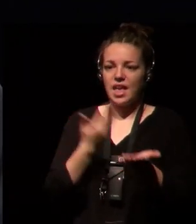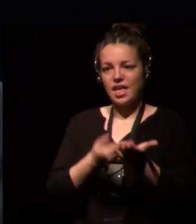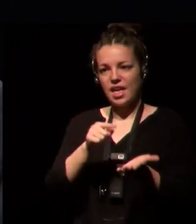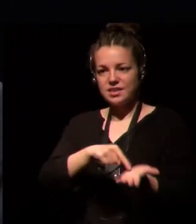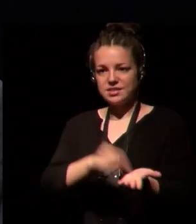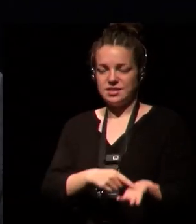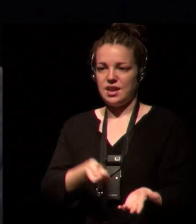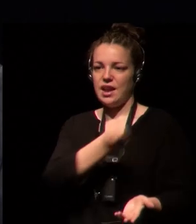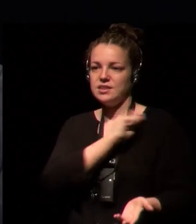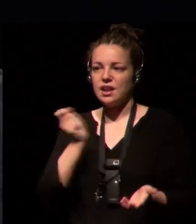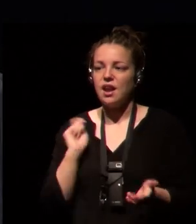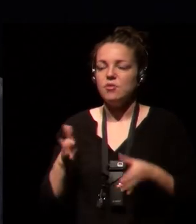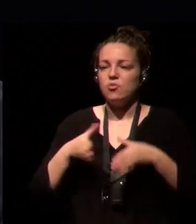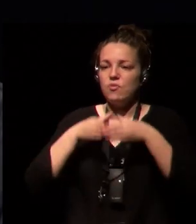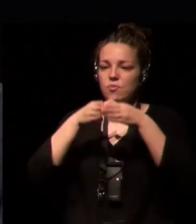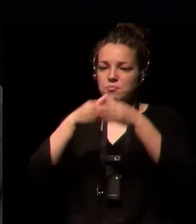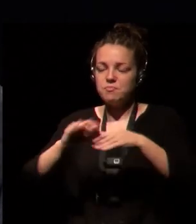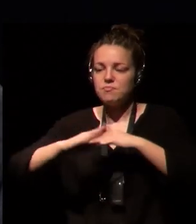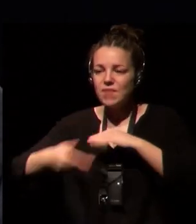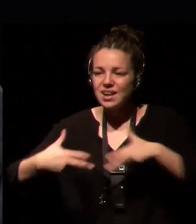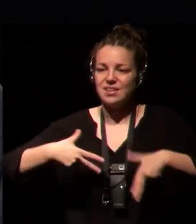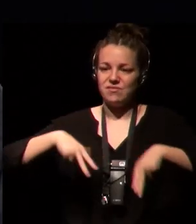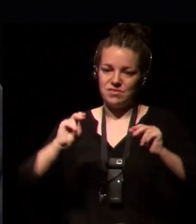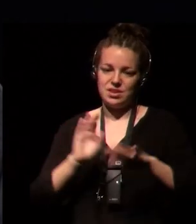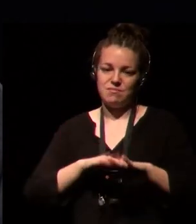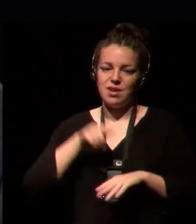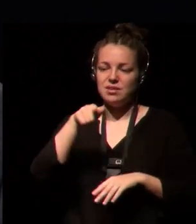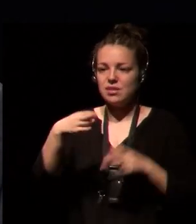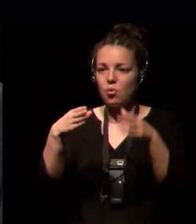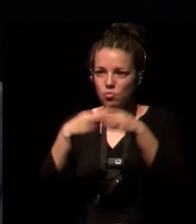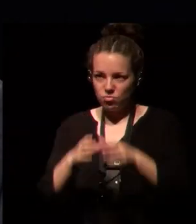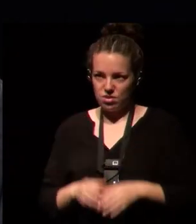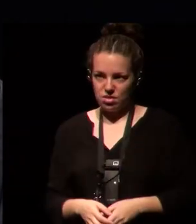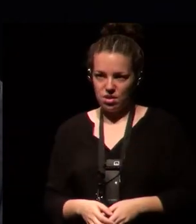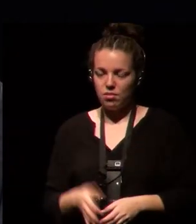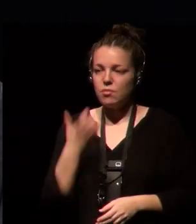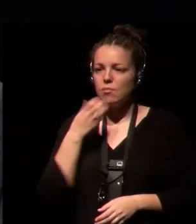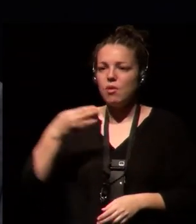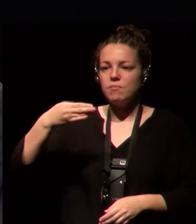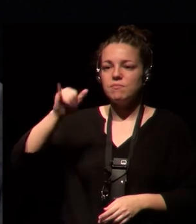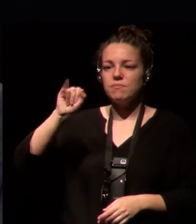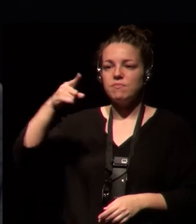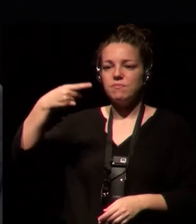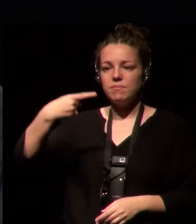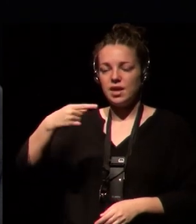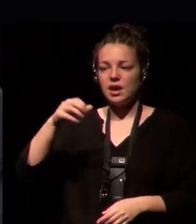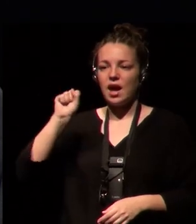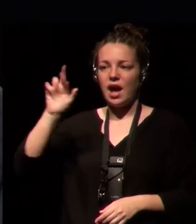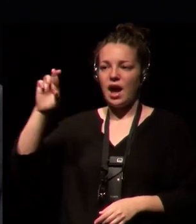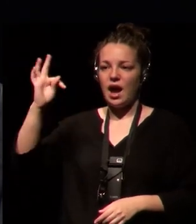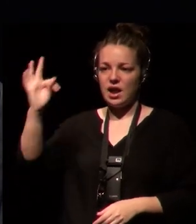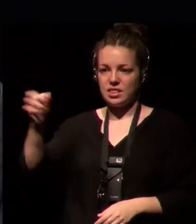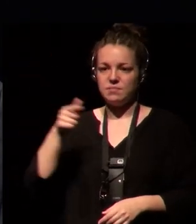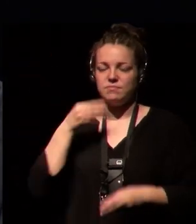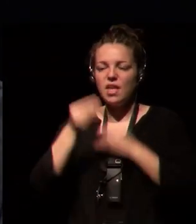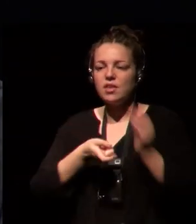comunidad. Más recientemente, Big Art se ha hecho con un hotel en una calle city of Hobart in en